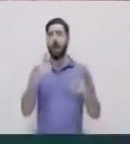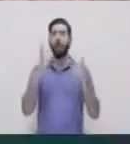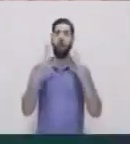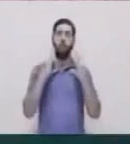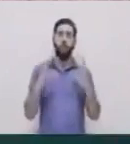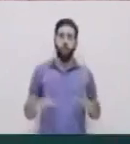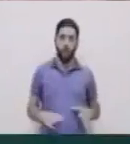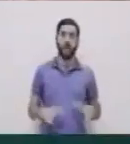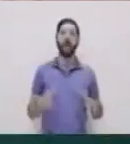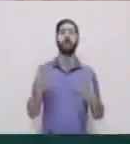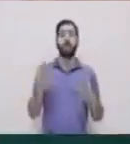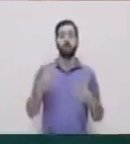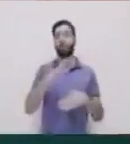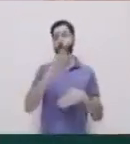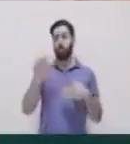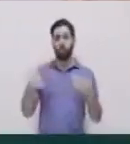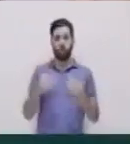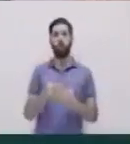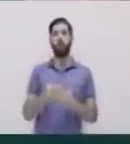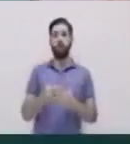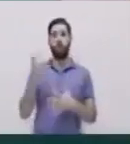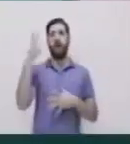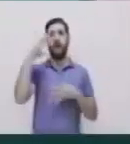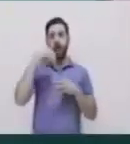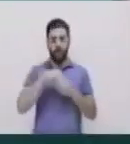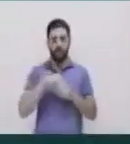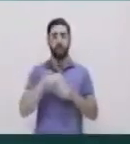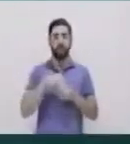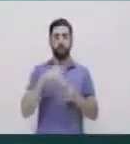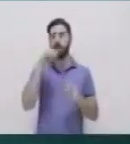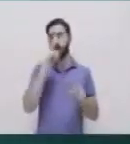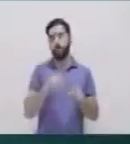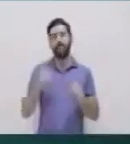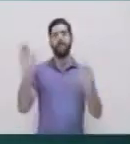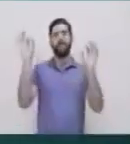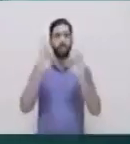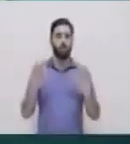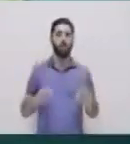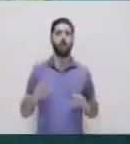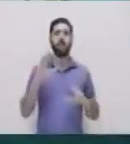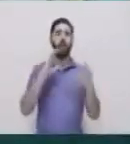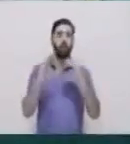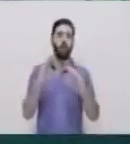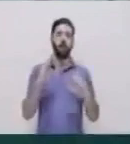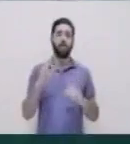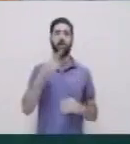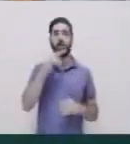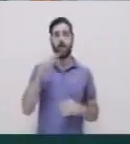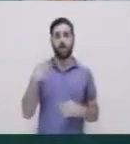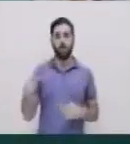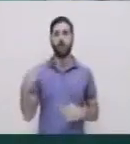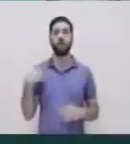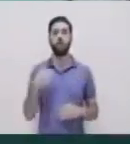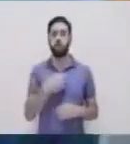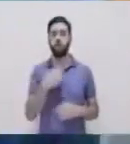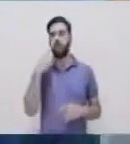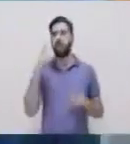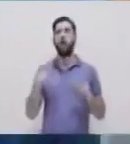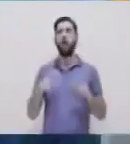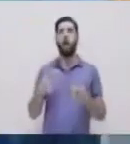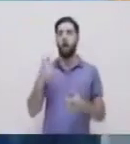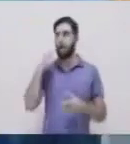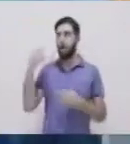características fisiológicas, asimismo en esas características comunicativas, y asimismo el lenguaje hemos visto cómo